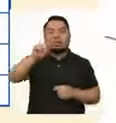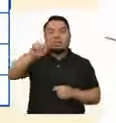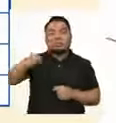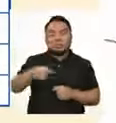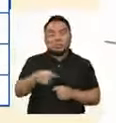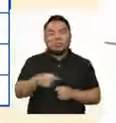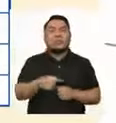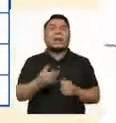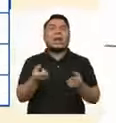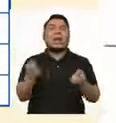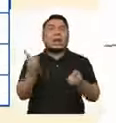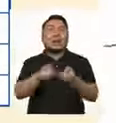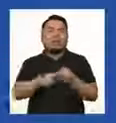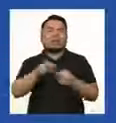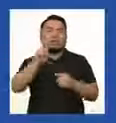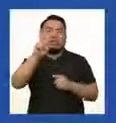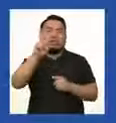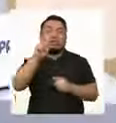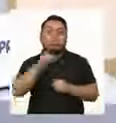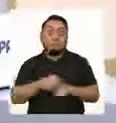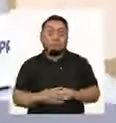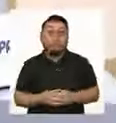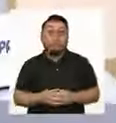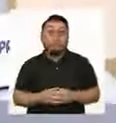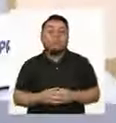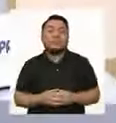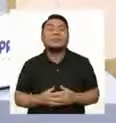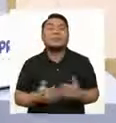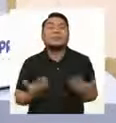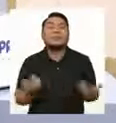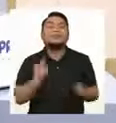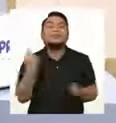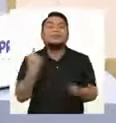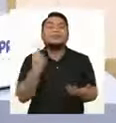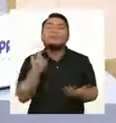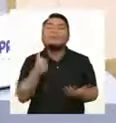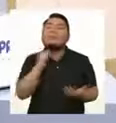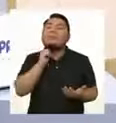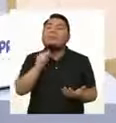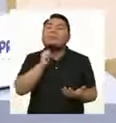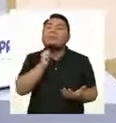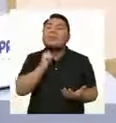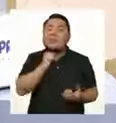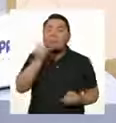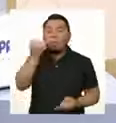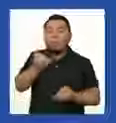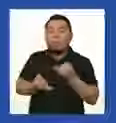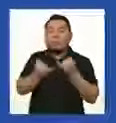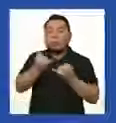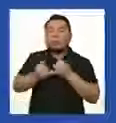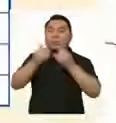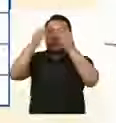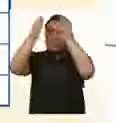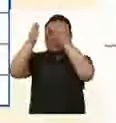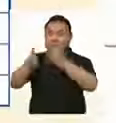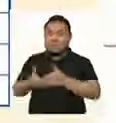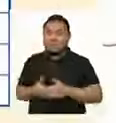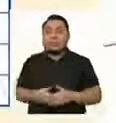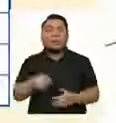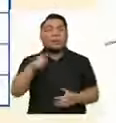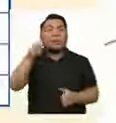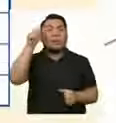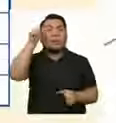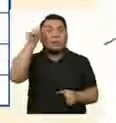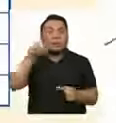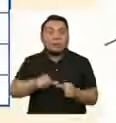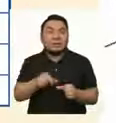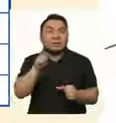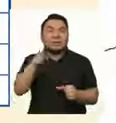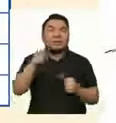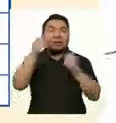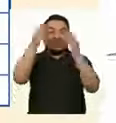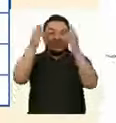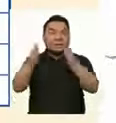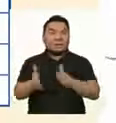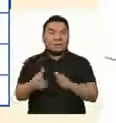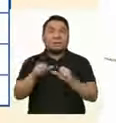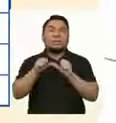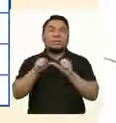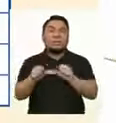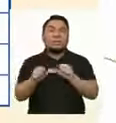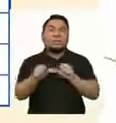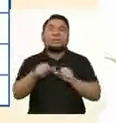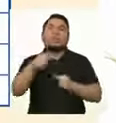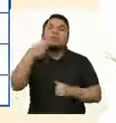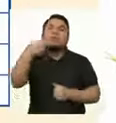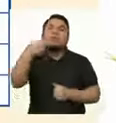decir, hasta los centésimos. Solo nos faltaría la última columna. Y recordemos que la suma de las frecuencias